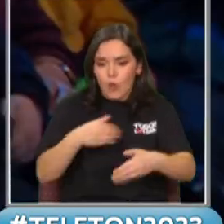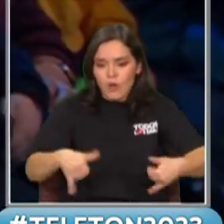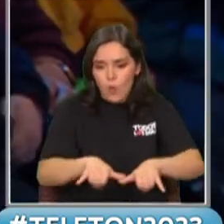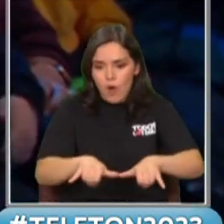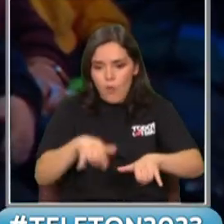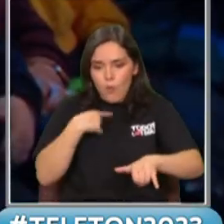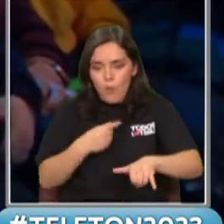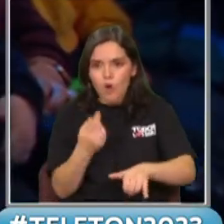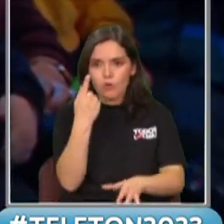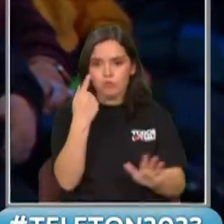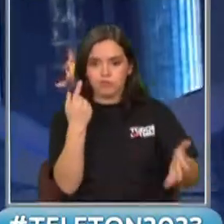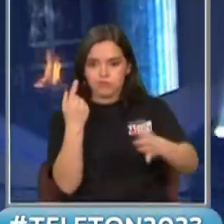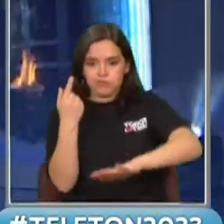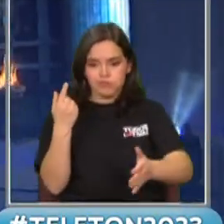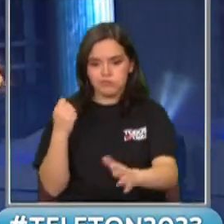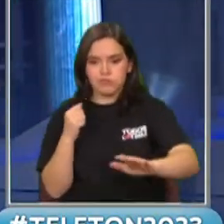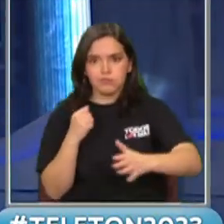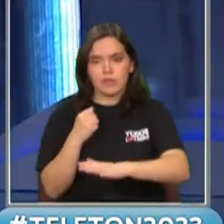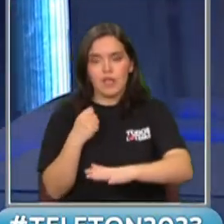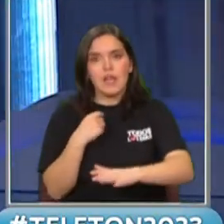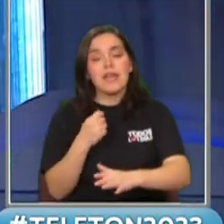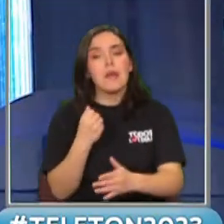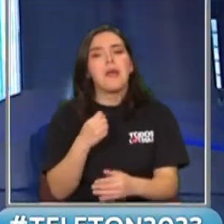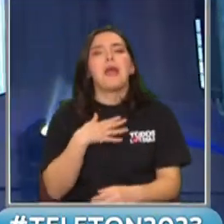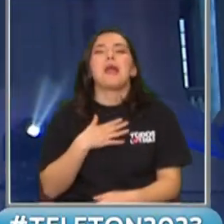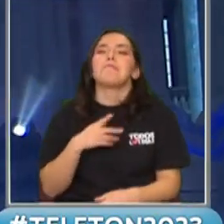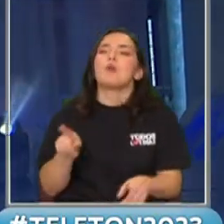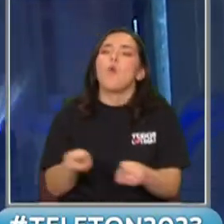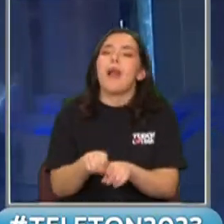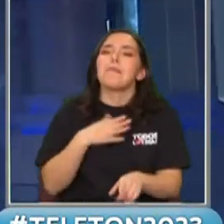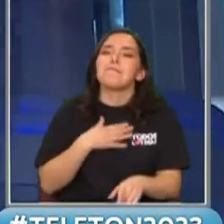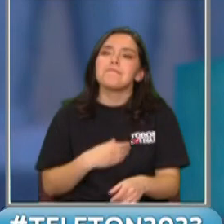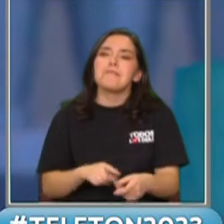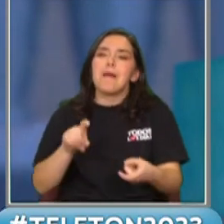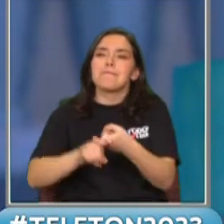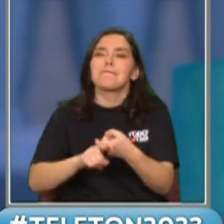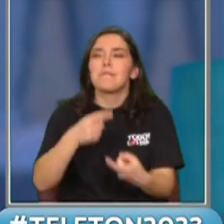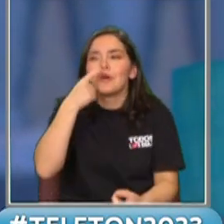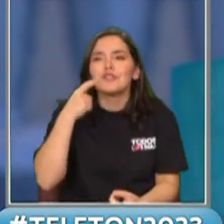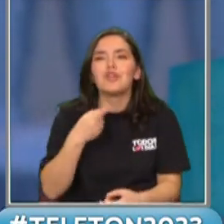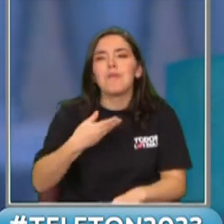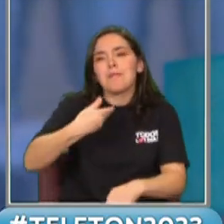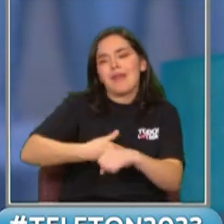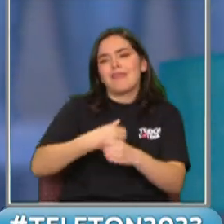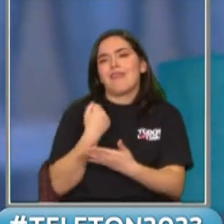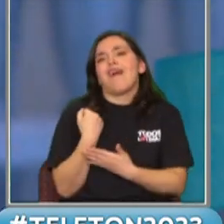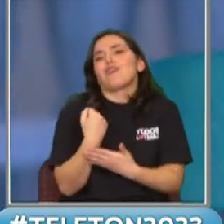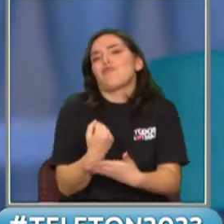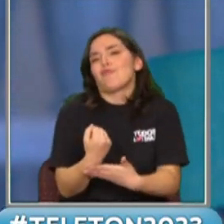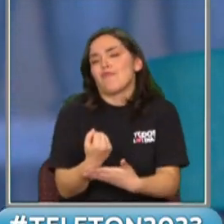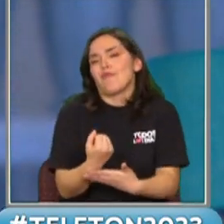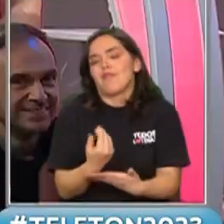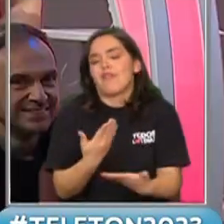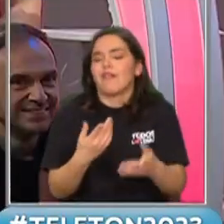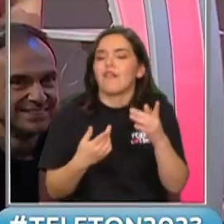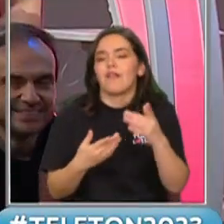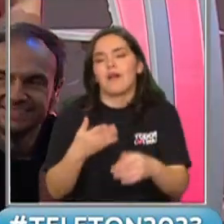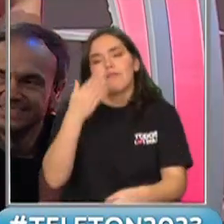vy a creer que yo lo hacía así y mi marido me pedía ayuda hón tenéis que ser como el hoyo encuentro